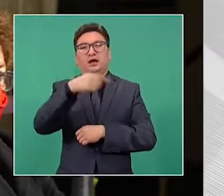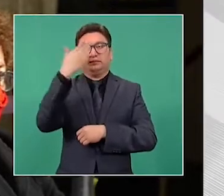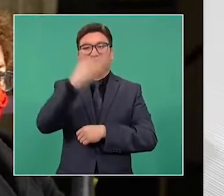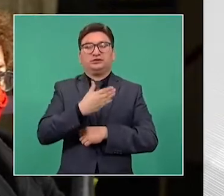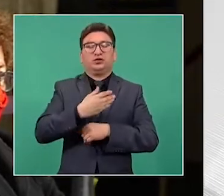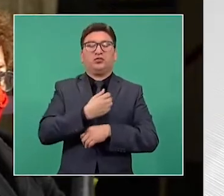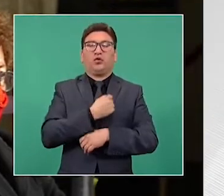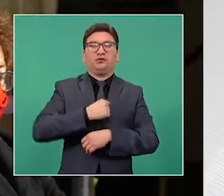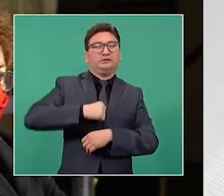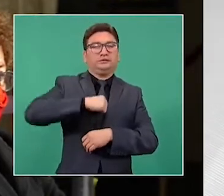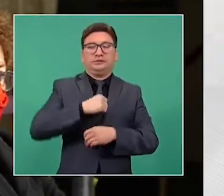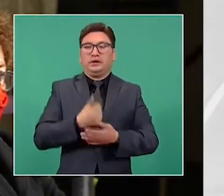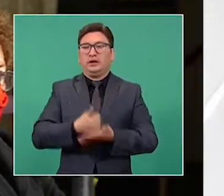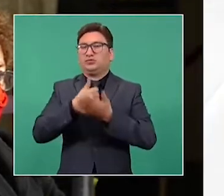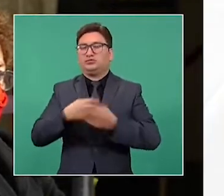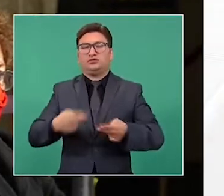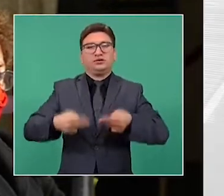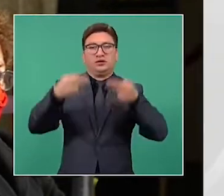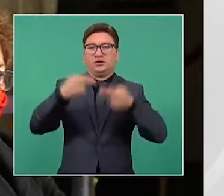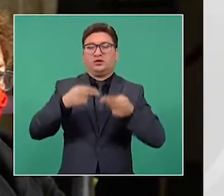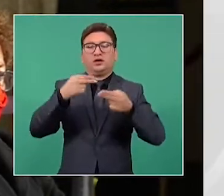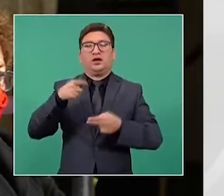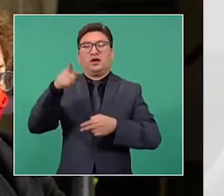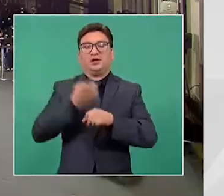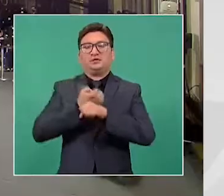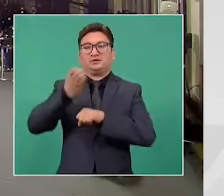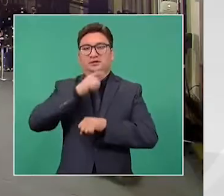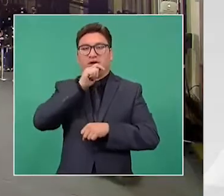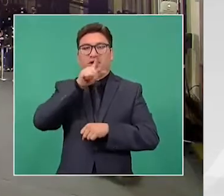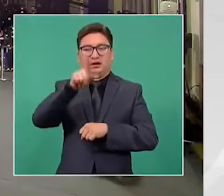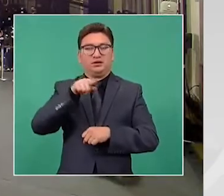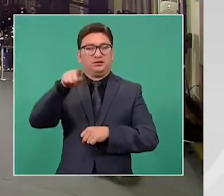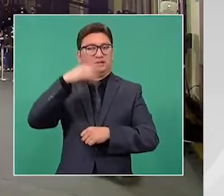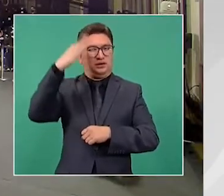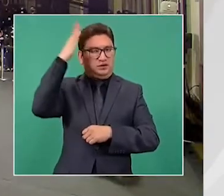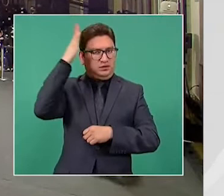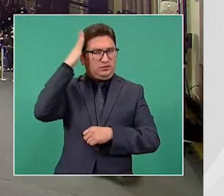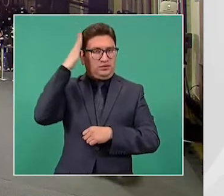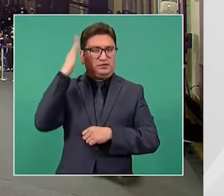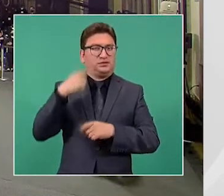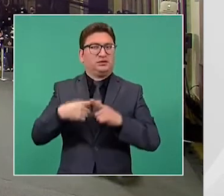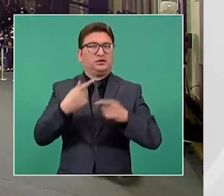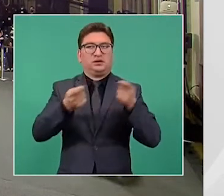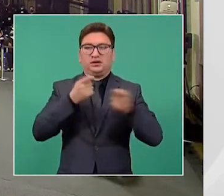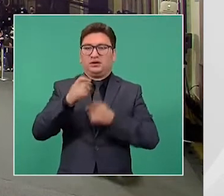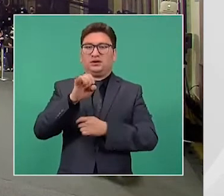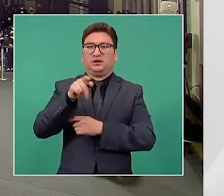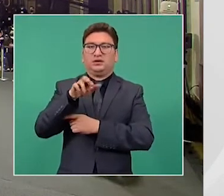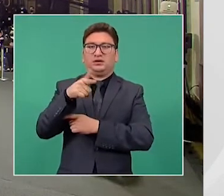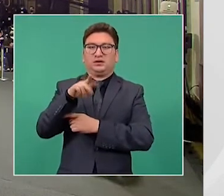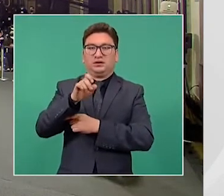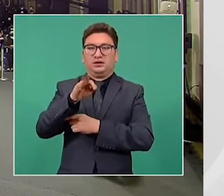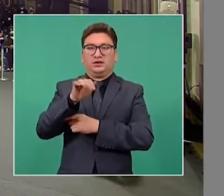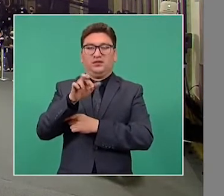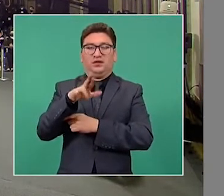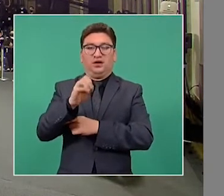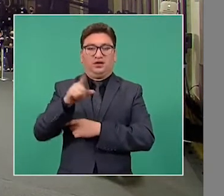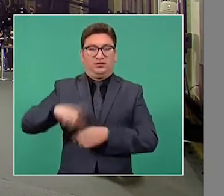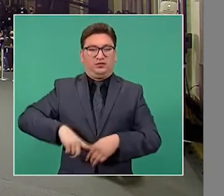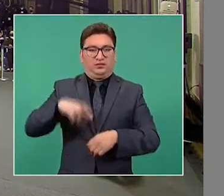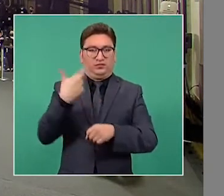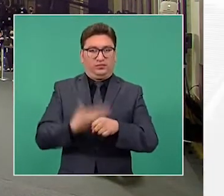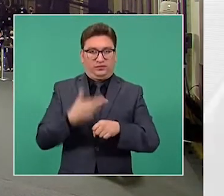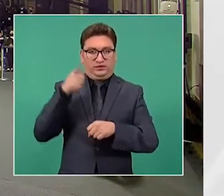tráfico de influencias, negocios al amparo del poder estatal en Jalisco, encabezados por Enrique Alfaro, gobernador de esa entidad, en la que